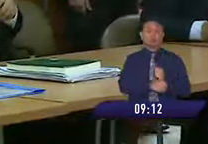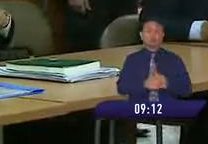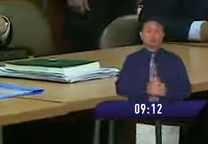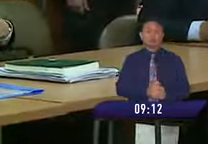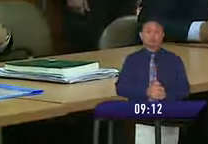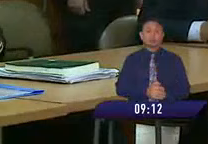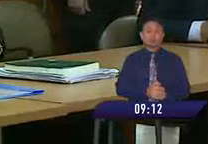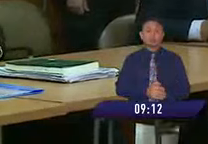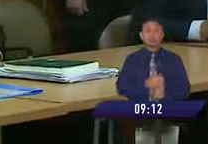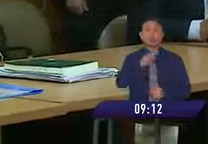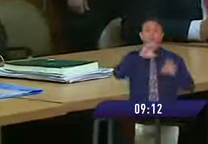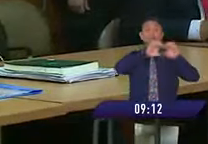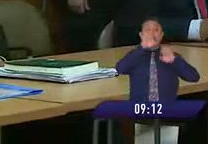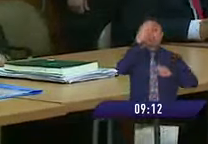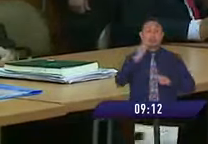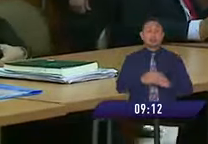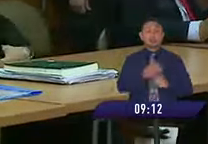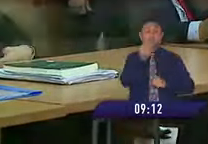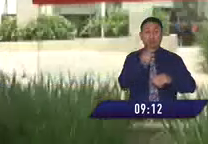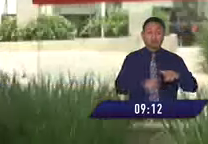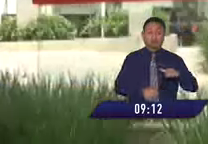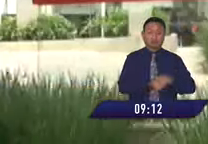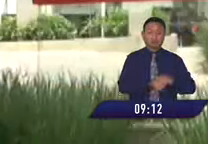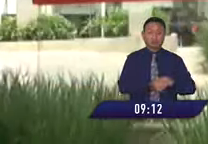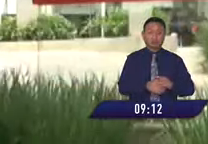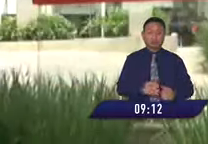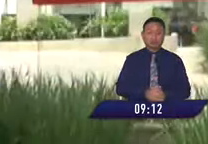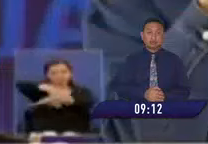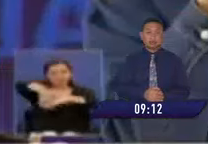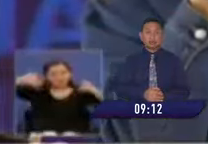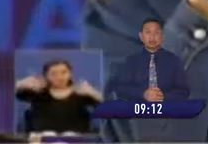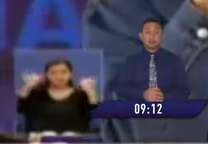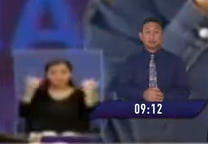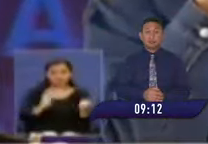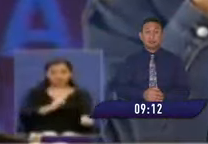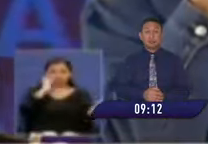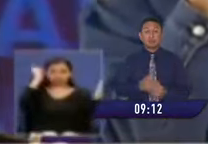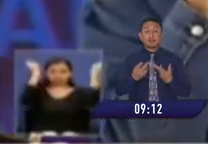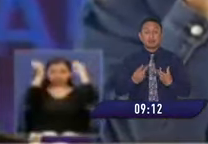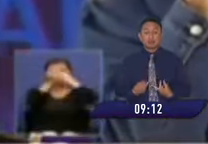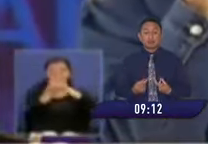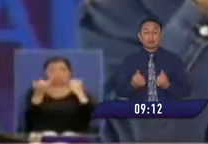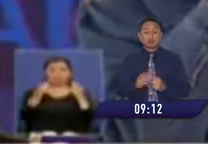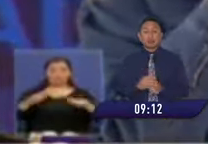casos Odebrecht y sobornos, y la anulación de la condena por posible peculado en el